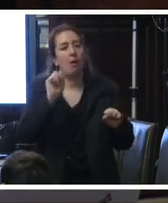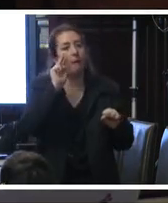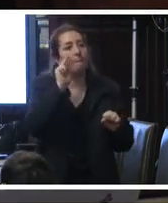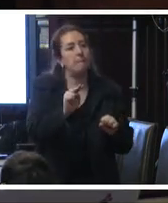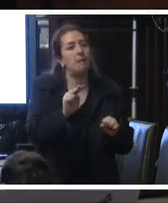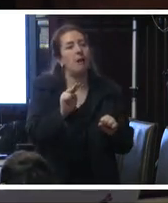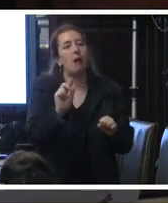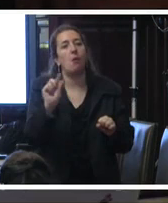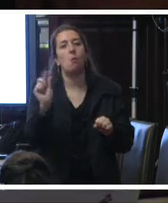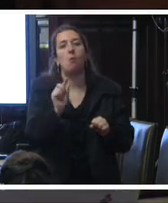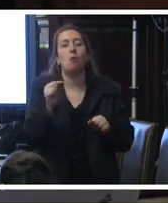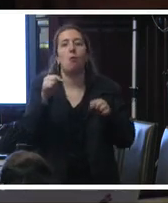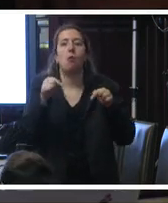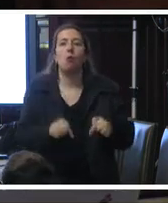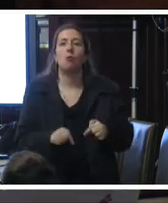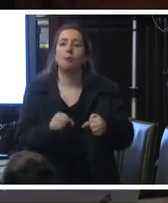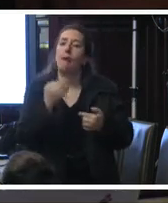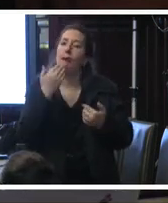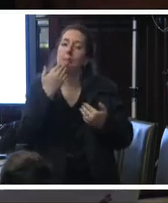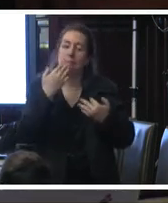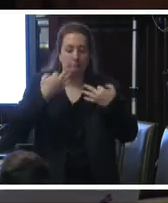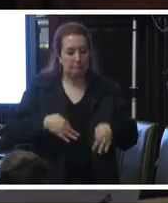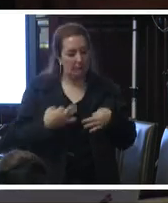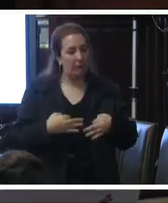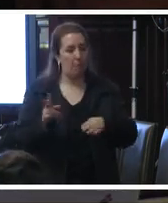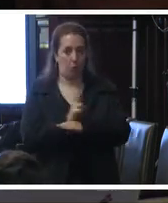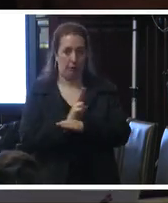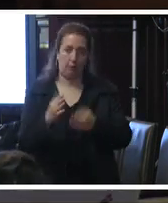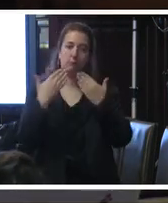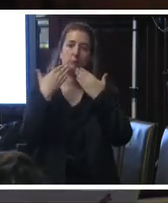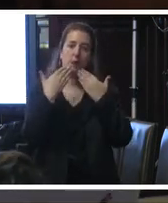poco esta ejecución para garantizar la protección. Muchas gracias.